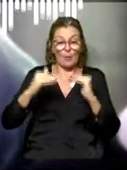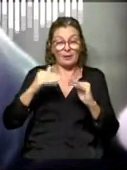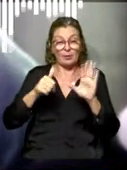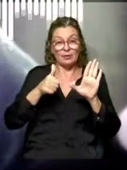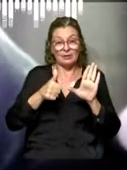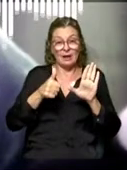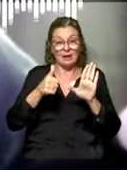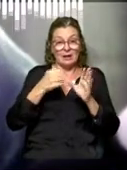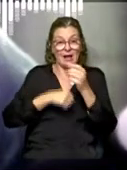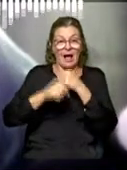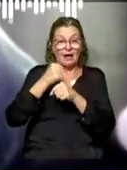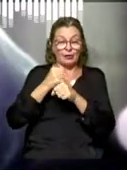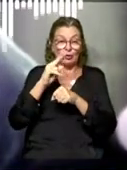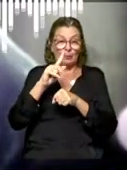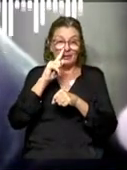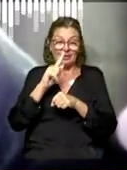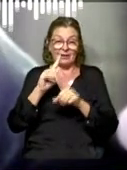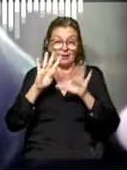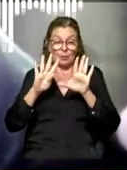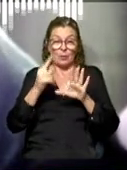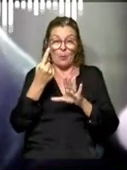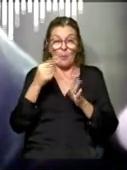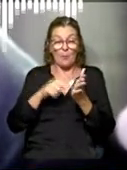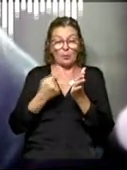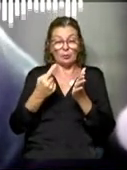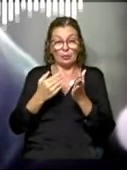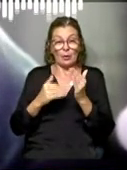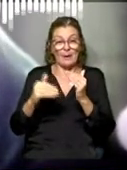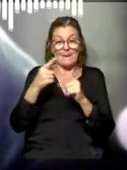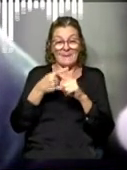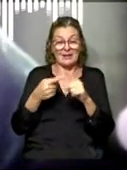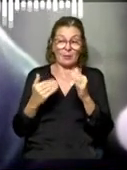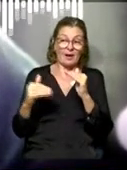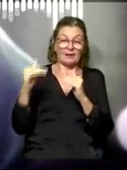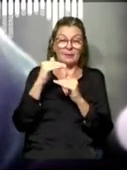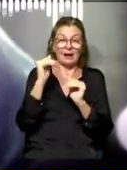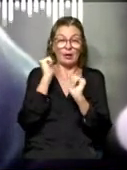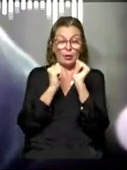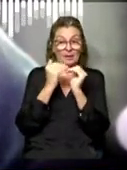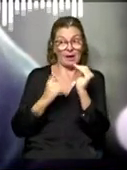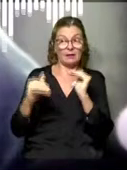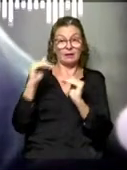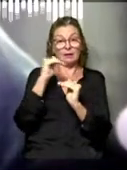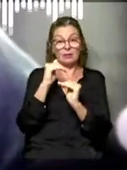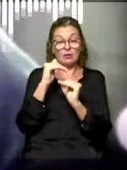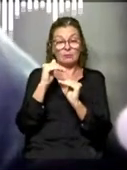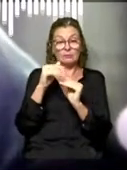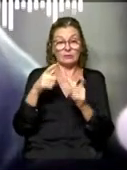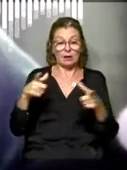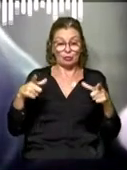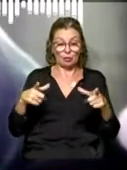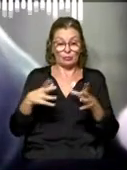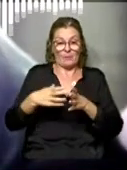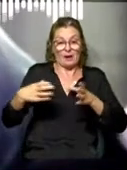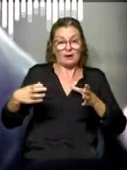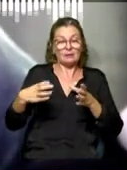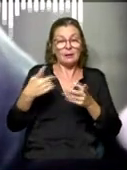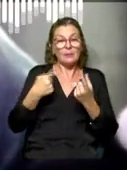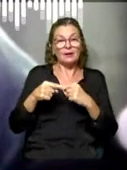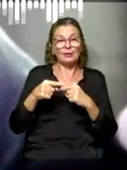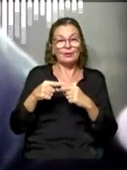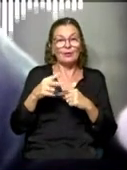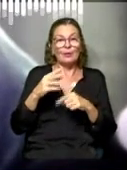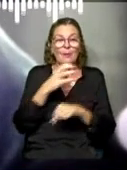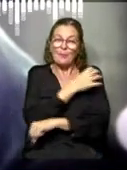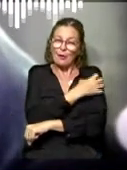del 2019, estás un punto y medio o más arriba. ¿Sí? Es decir, la economía creció, esa torta aumentó, pero los indicadores